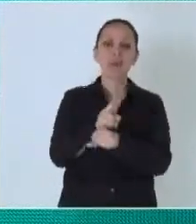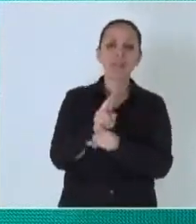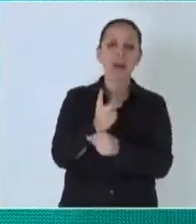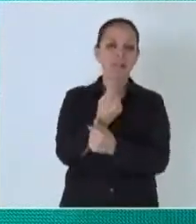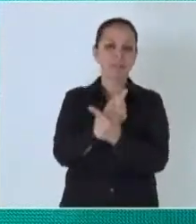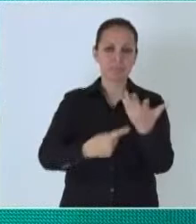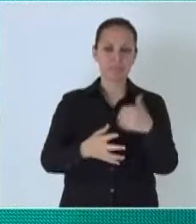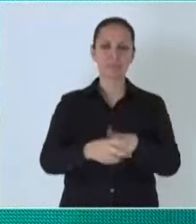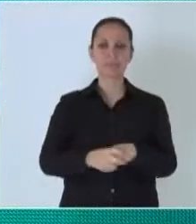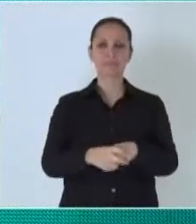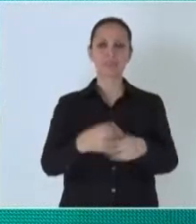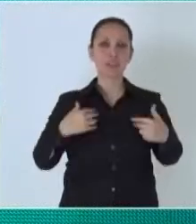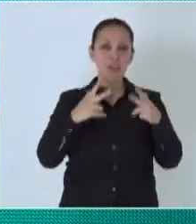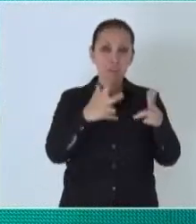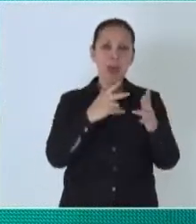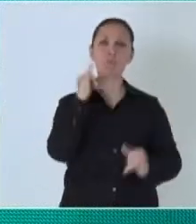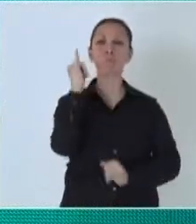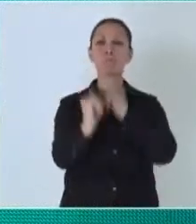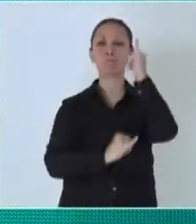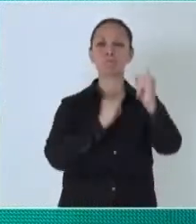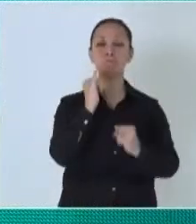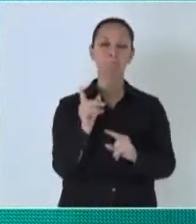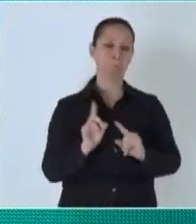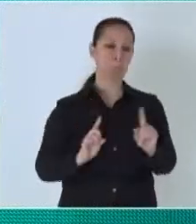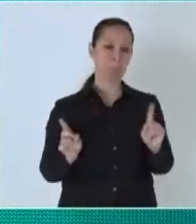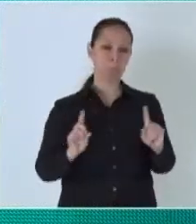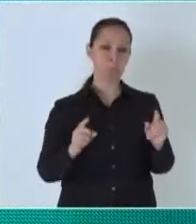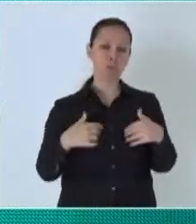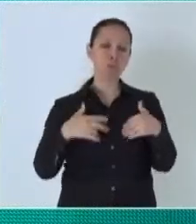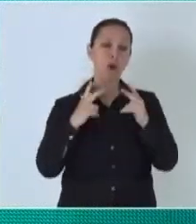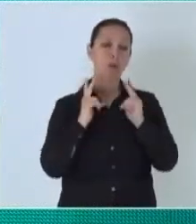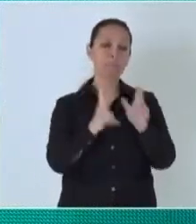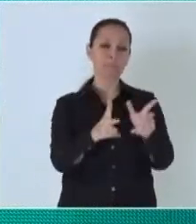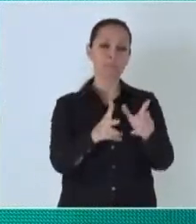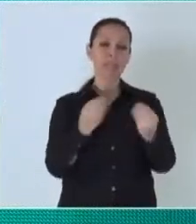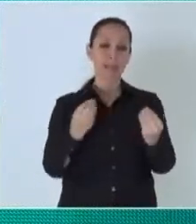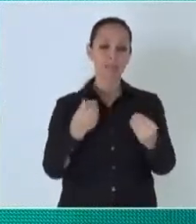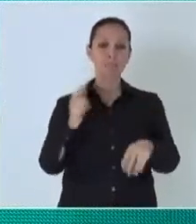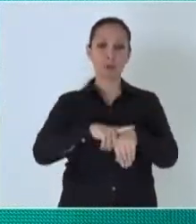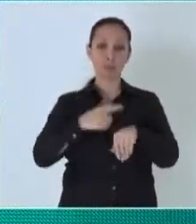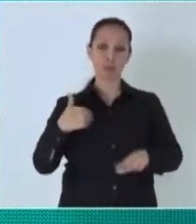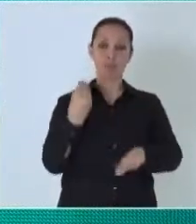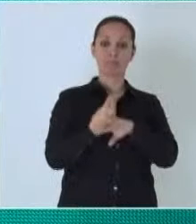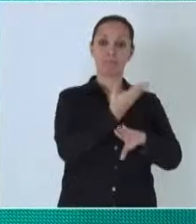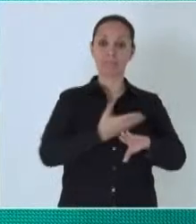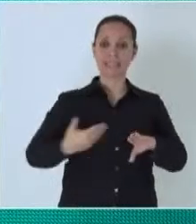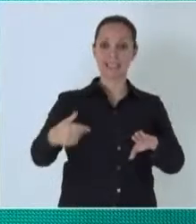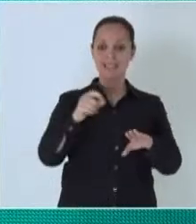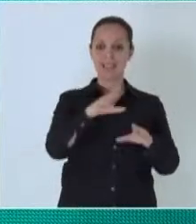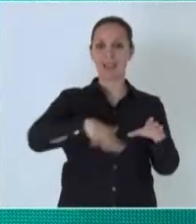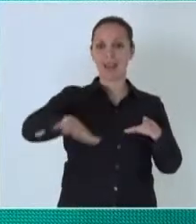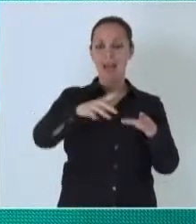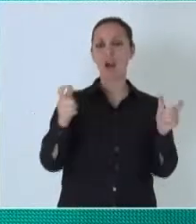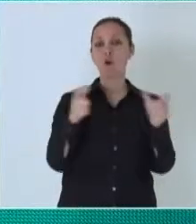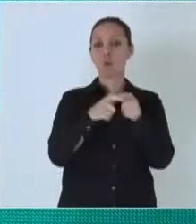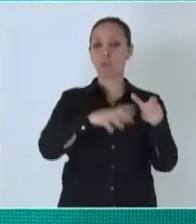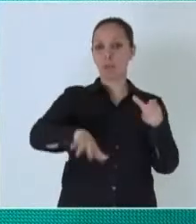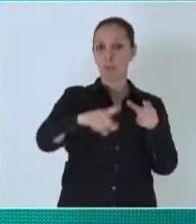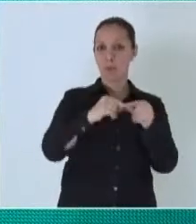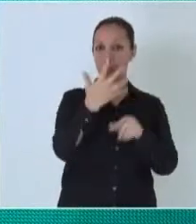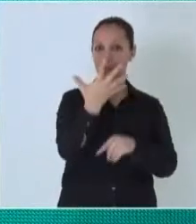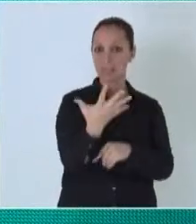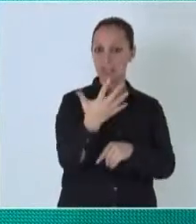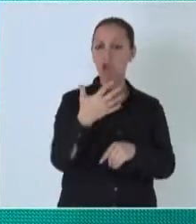eso, la verdad es que no voy a hacer un relato. Entonces, por eso voy a contar que cuando sea presidenta de la Junta Comunal 5,